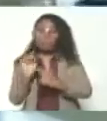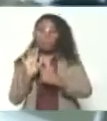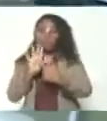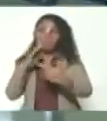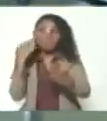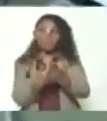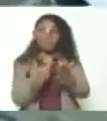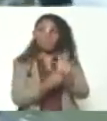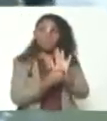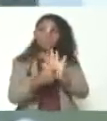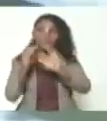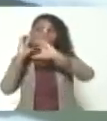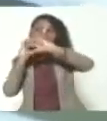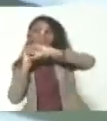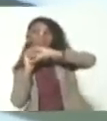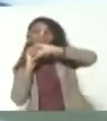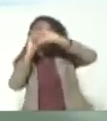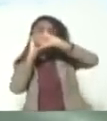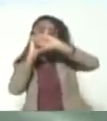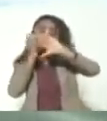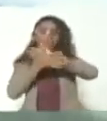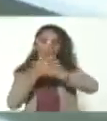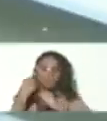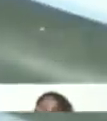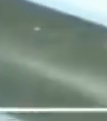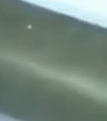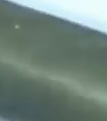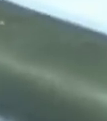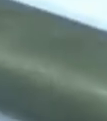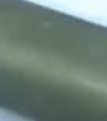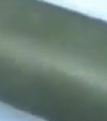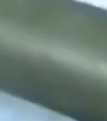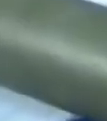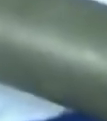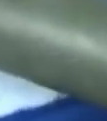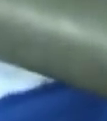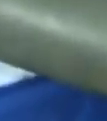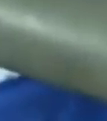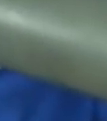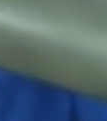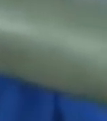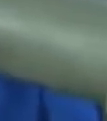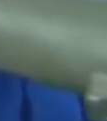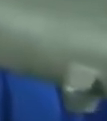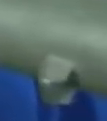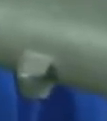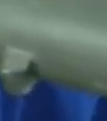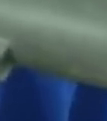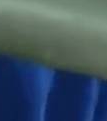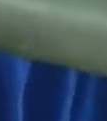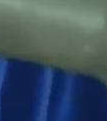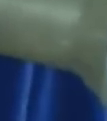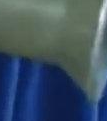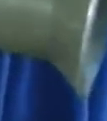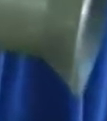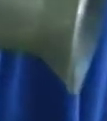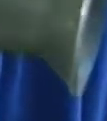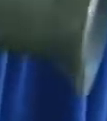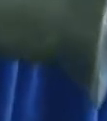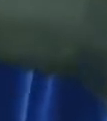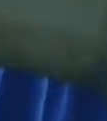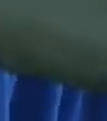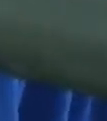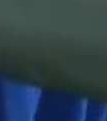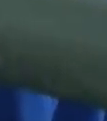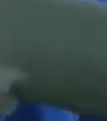vea el pueblo. Lanzacohete, ¿qué capacidad de destrucción, de alcance este tiene esto? Tiene un alcance